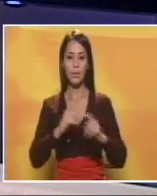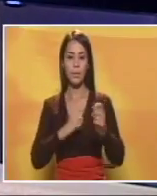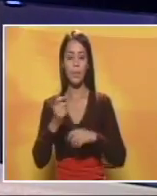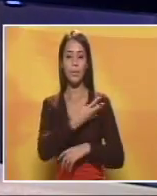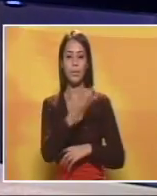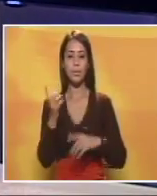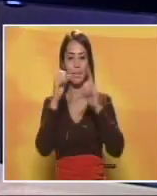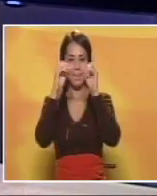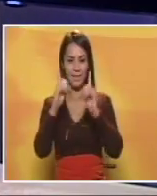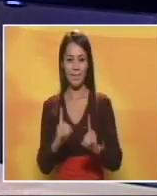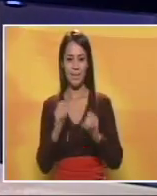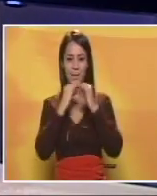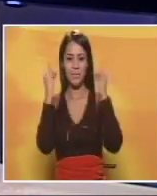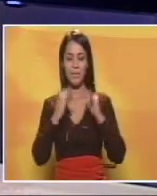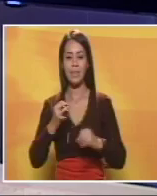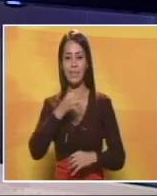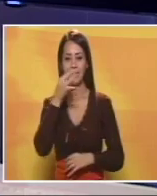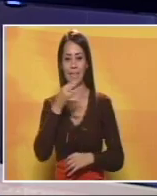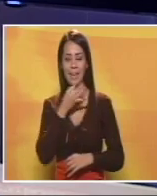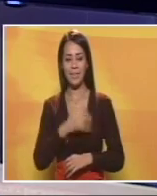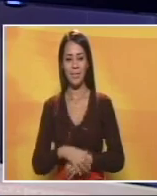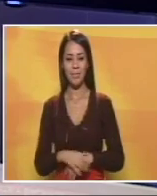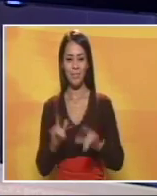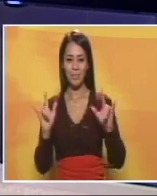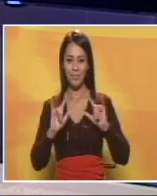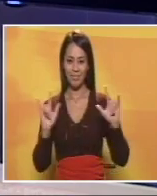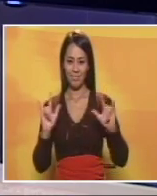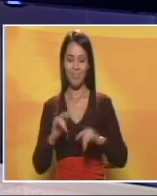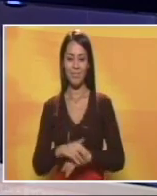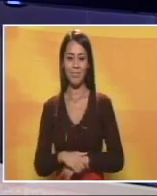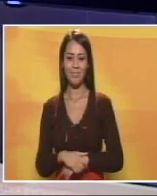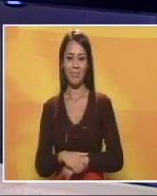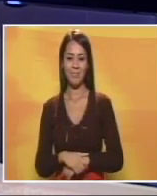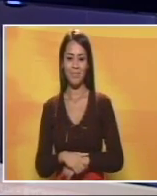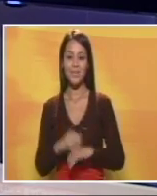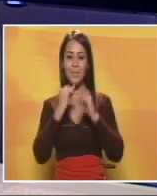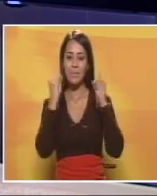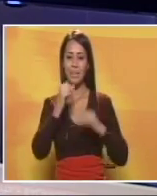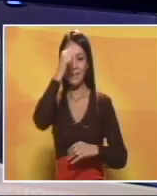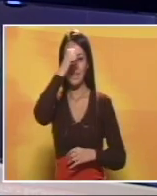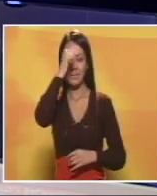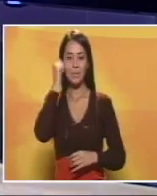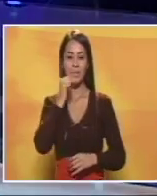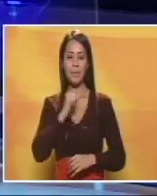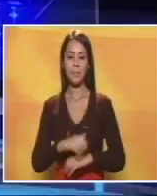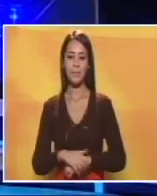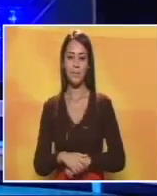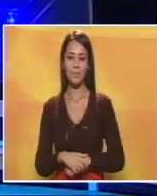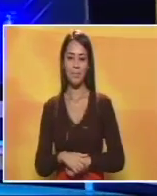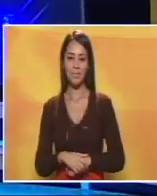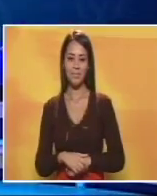Venevisión, Canal 4 reporta. Ustedes deciden. A todos, feliz fin de semana y muy buenas tardes.